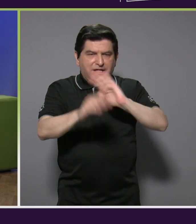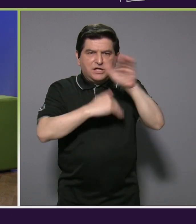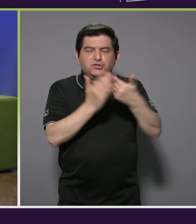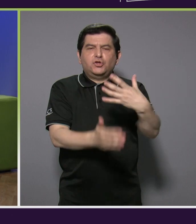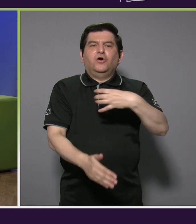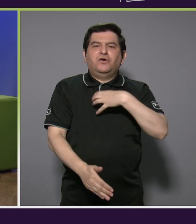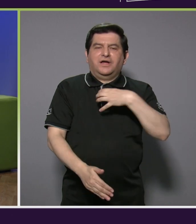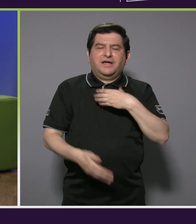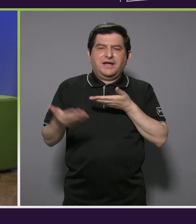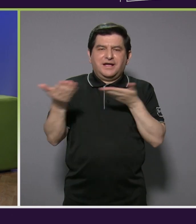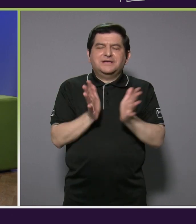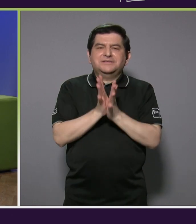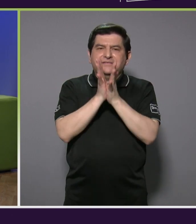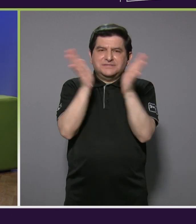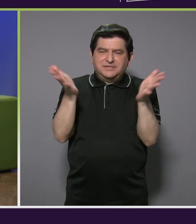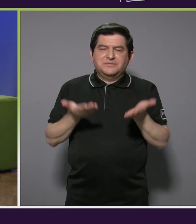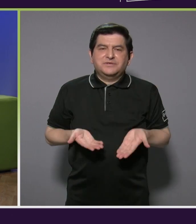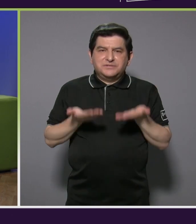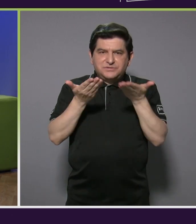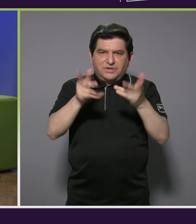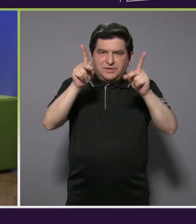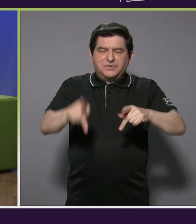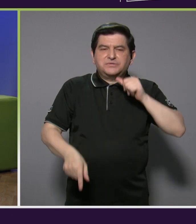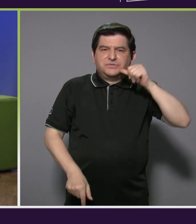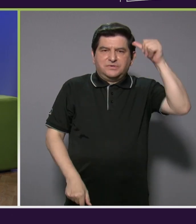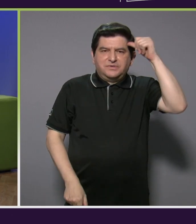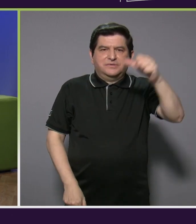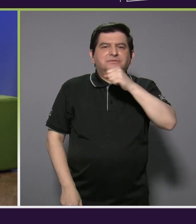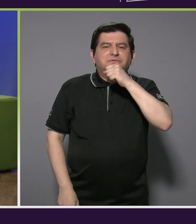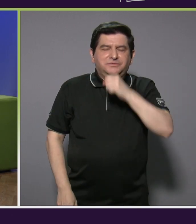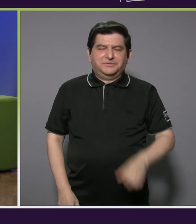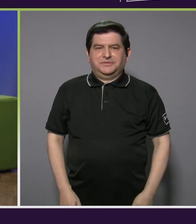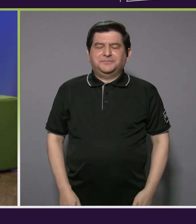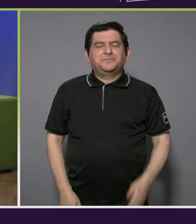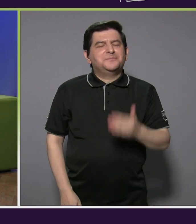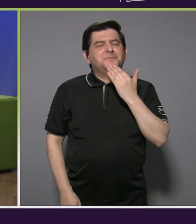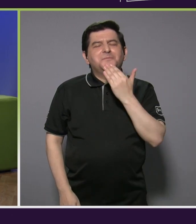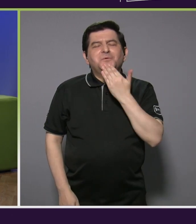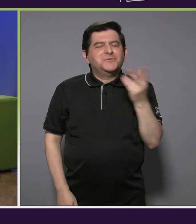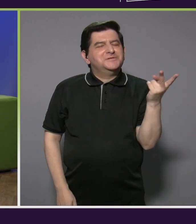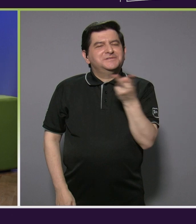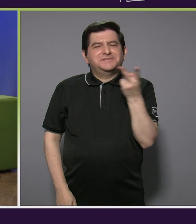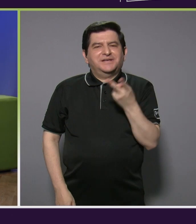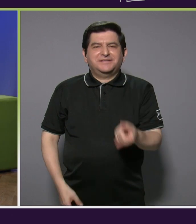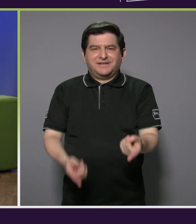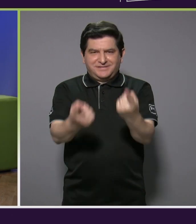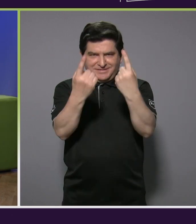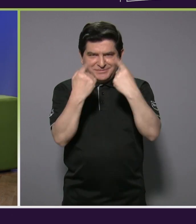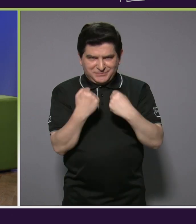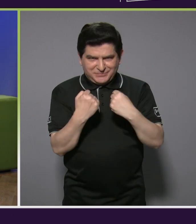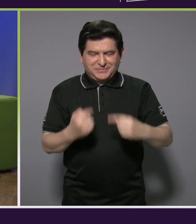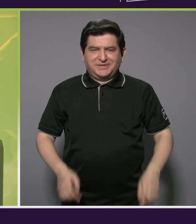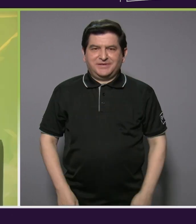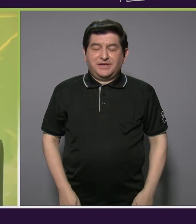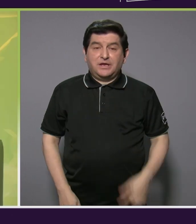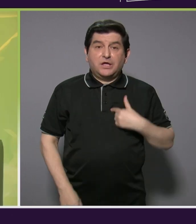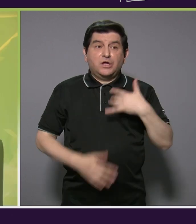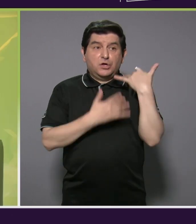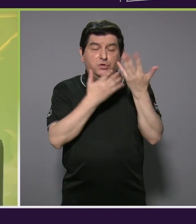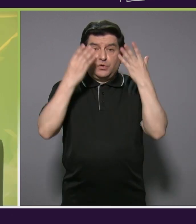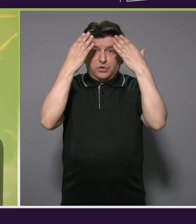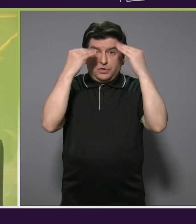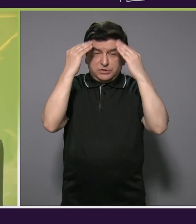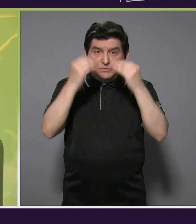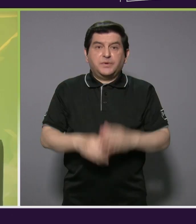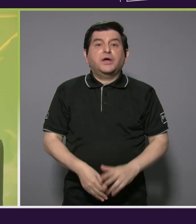en el servicio público que se le da a la persona adulta mayor. Pues les agradezco mucho a ambos que nos hayan acompañado. Espero que esta información